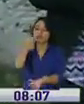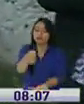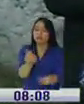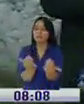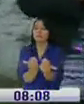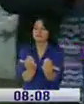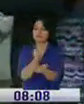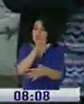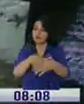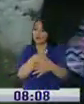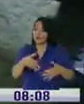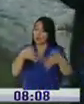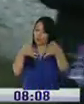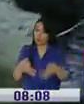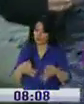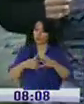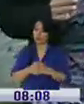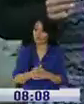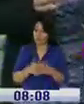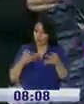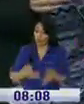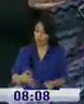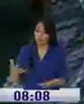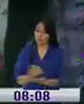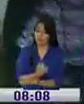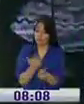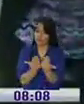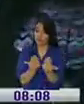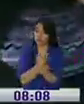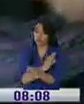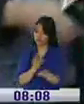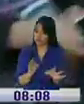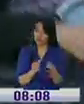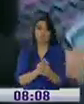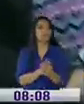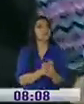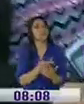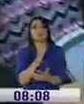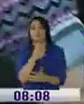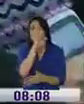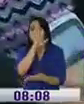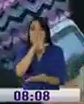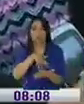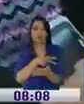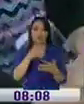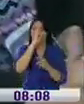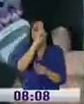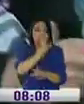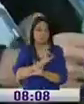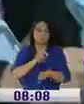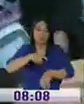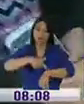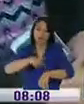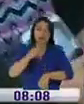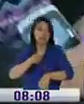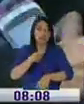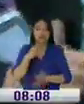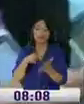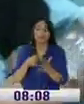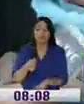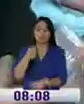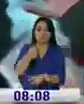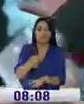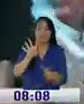el horario, ¿está cumpliendo demasiado con el horario para recoger la basura aquí? No cumple, no pasa la hora que dice, porque nosotros sacamos a las